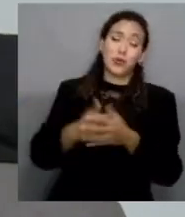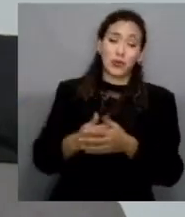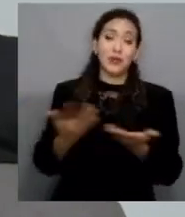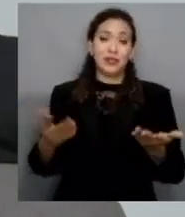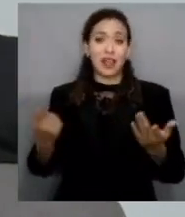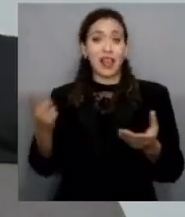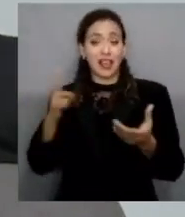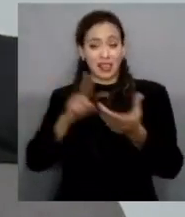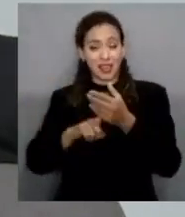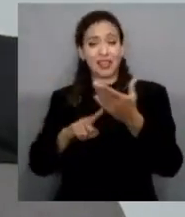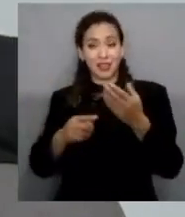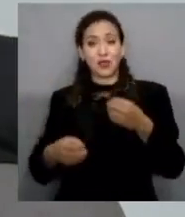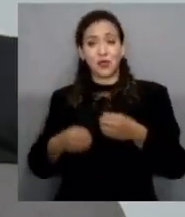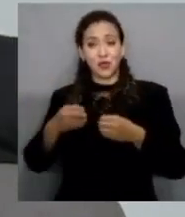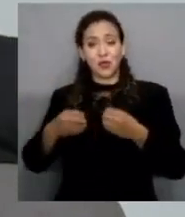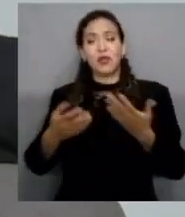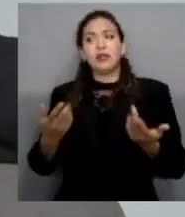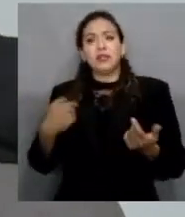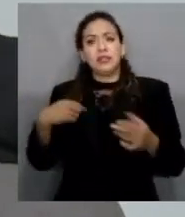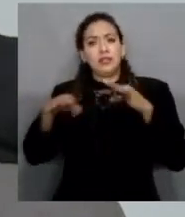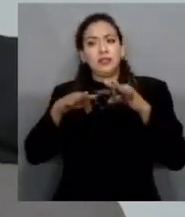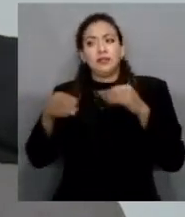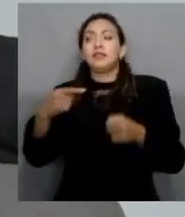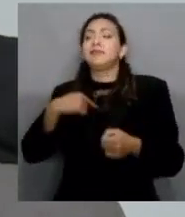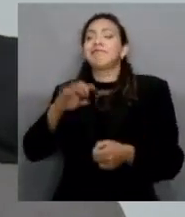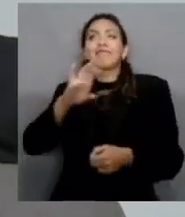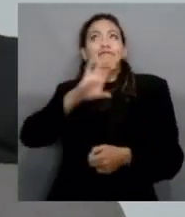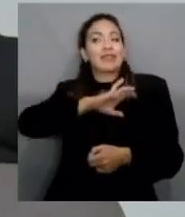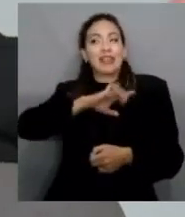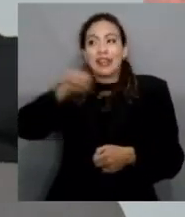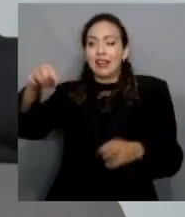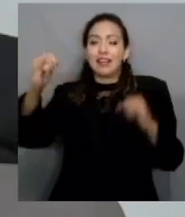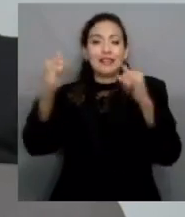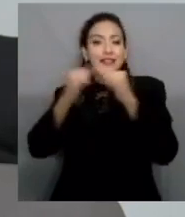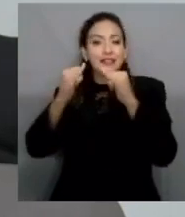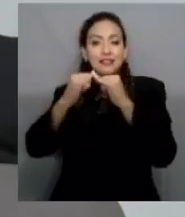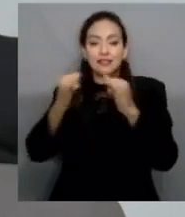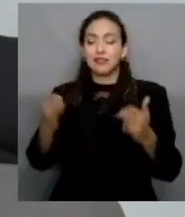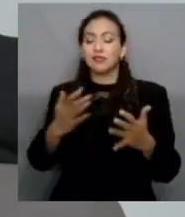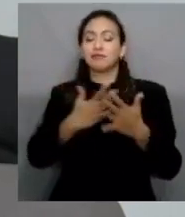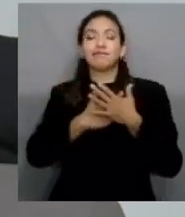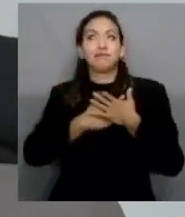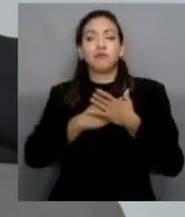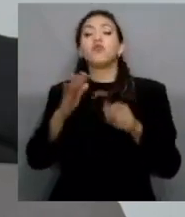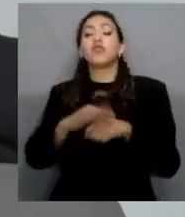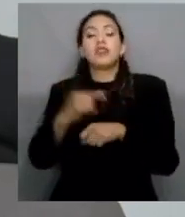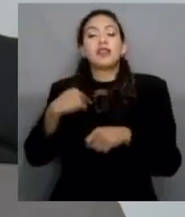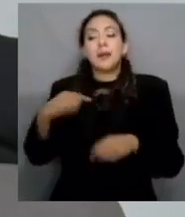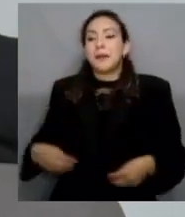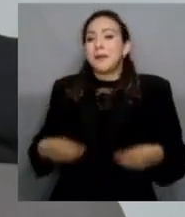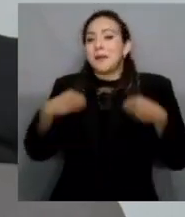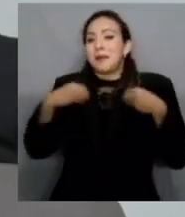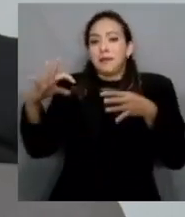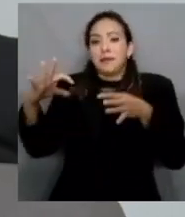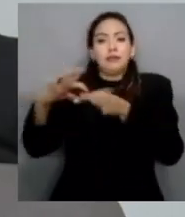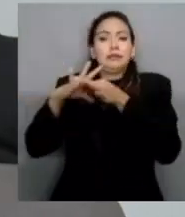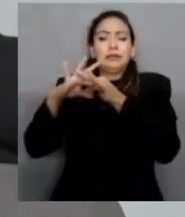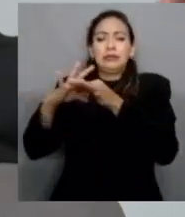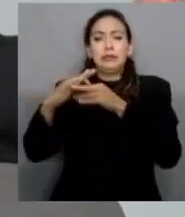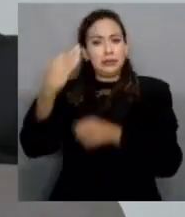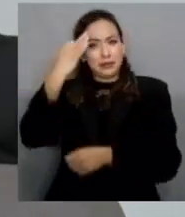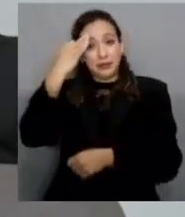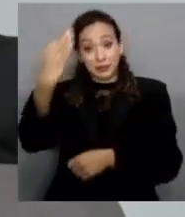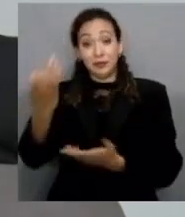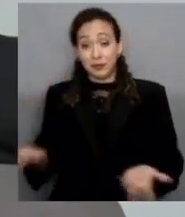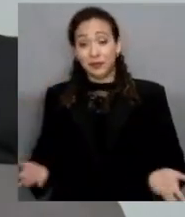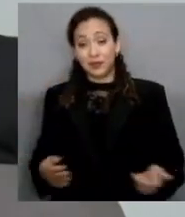Federación es mi casa, quiero a esta institución como parte de, aunque suene cursi,